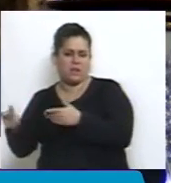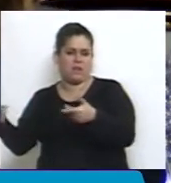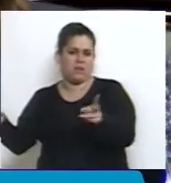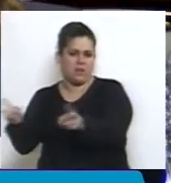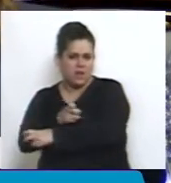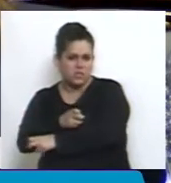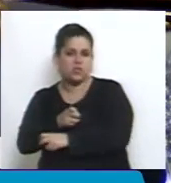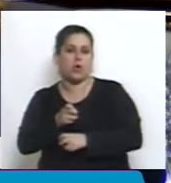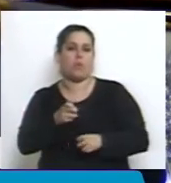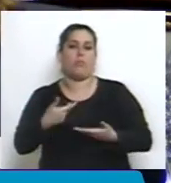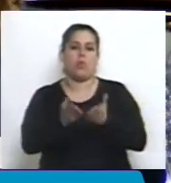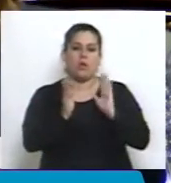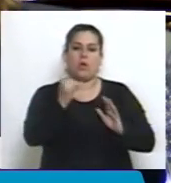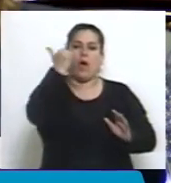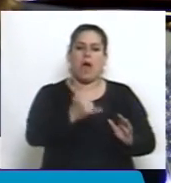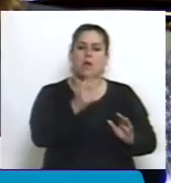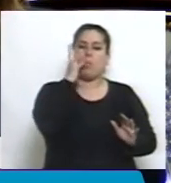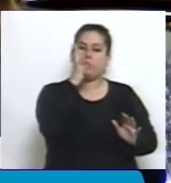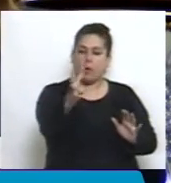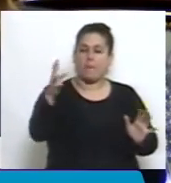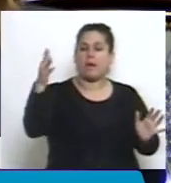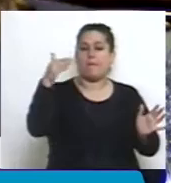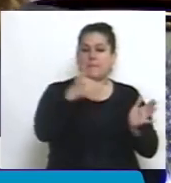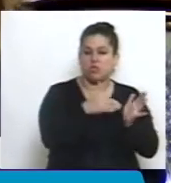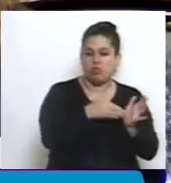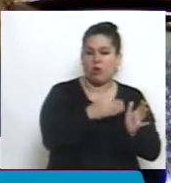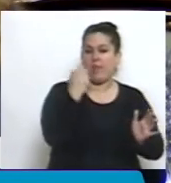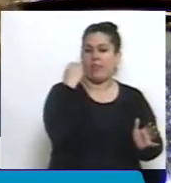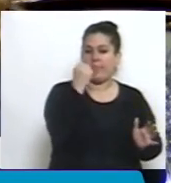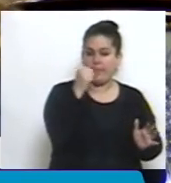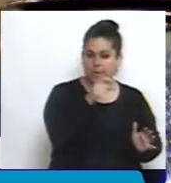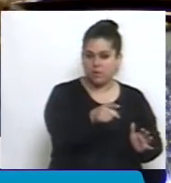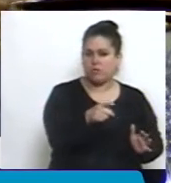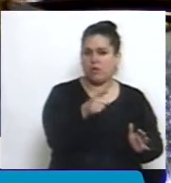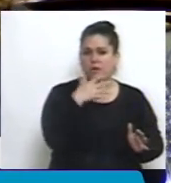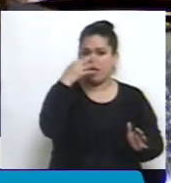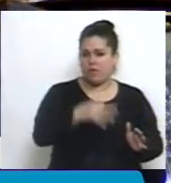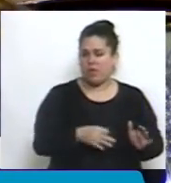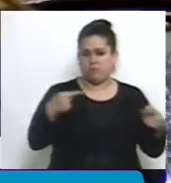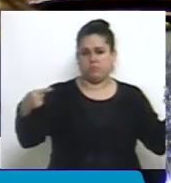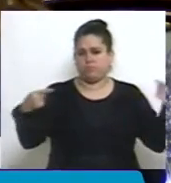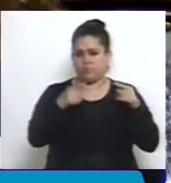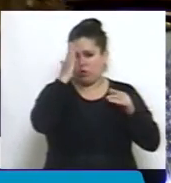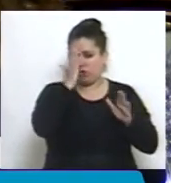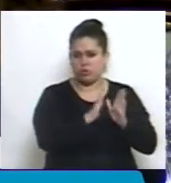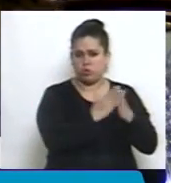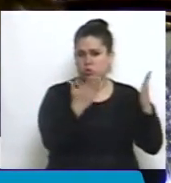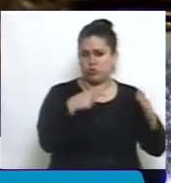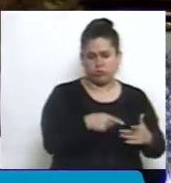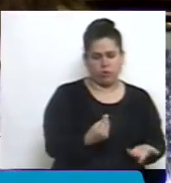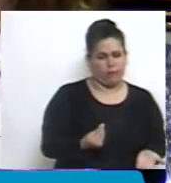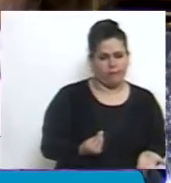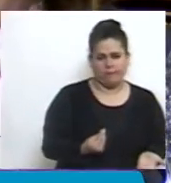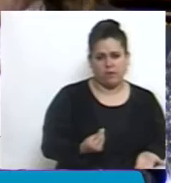alrededor de 4.000 millones de pesos. Es absolutamente inconstitucional que se detraiga